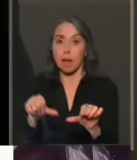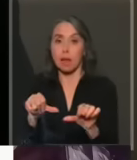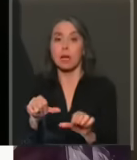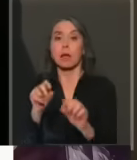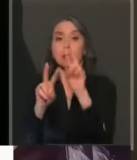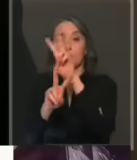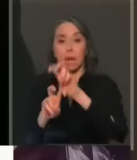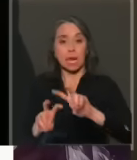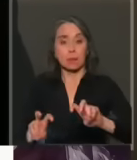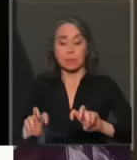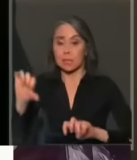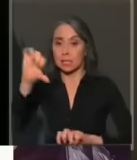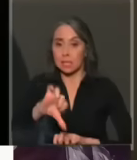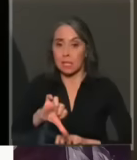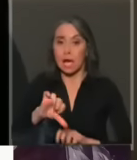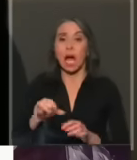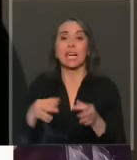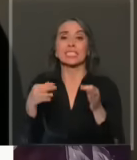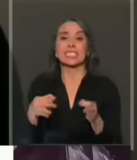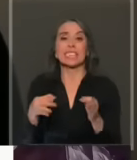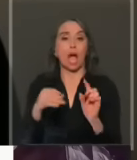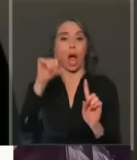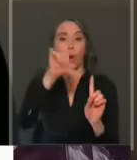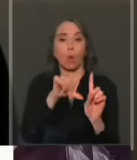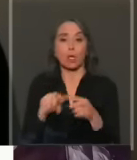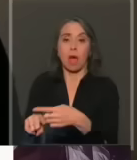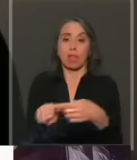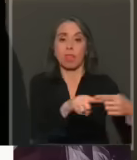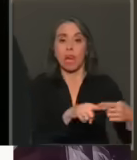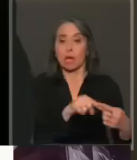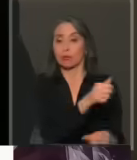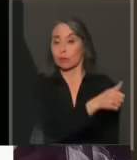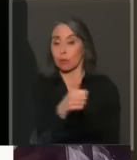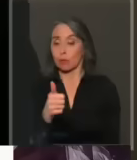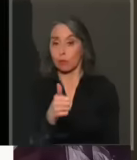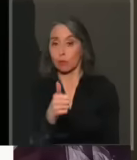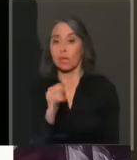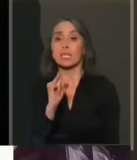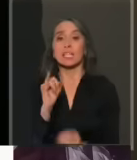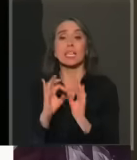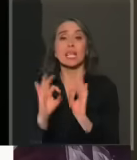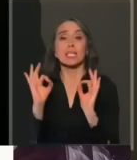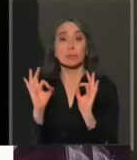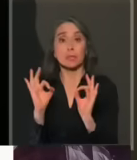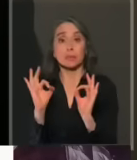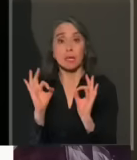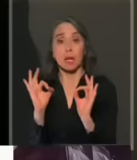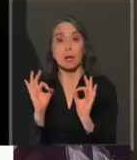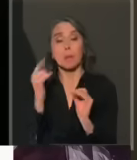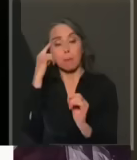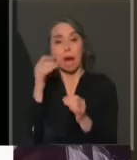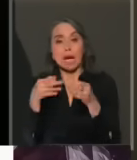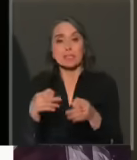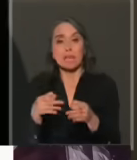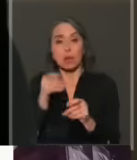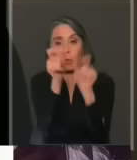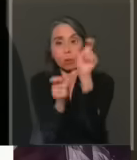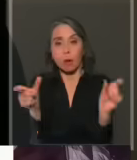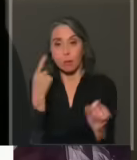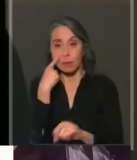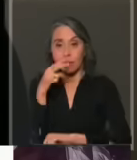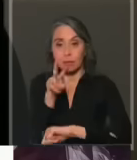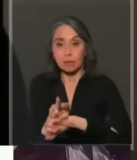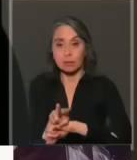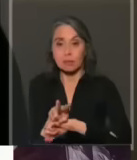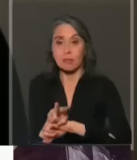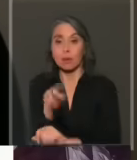la investigación, para la seguridad de la sociedad en su conjunto, pero especialmente para la seguridad de los testigos